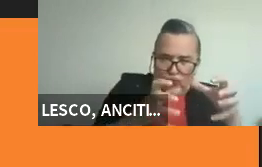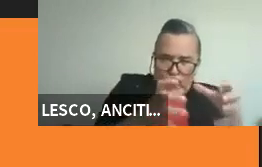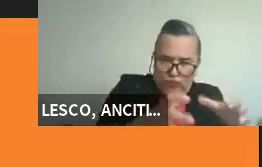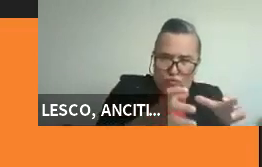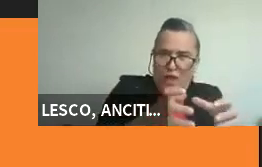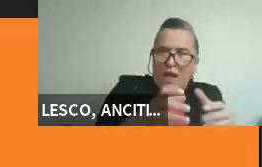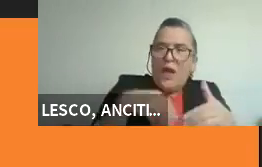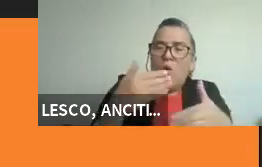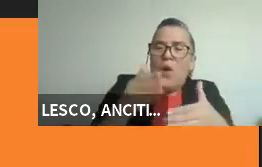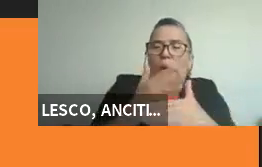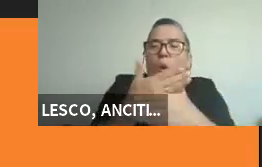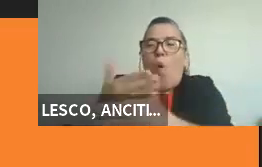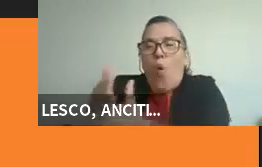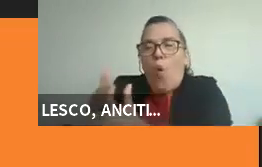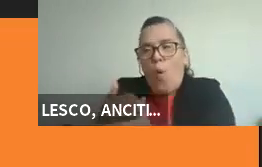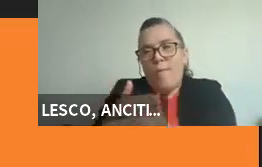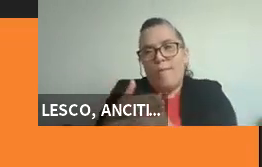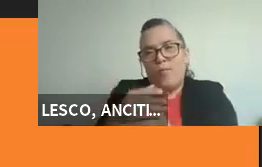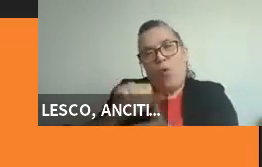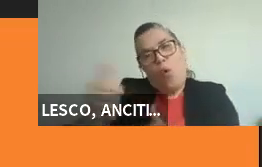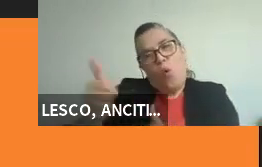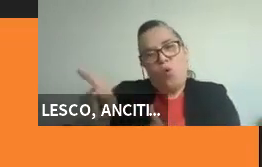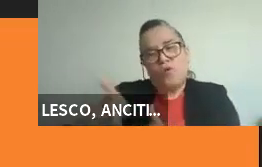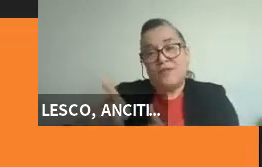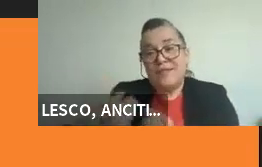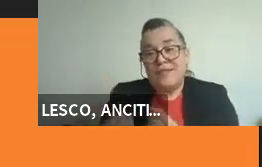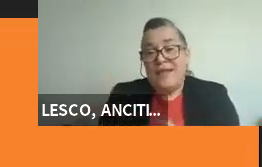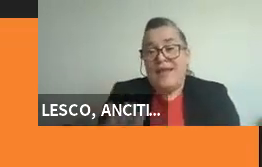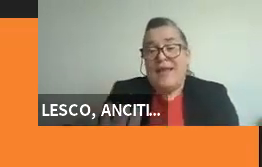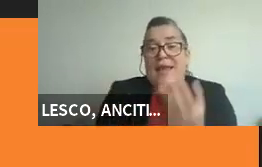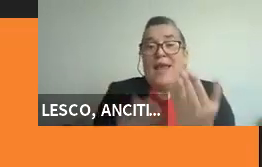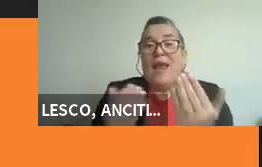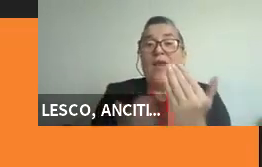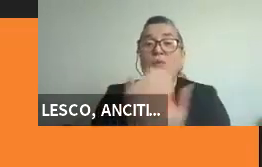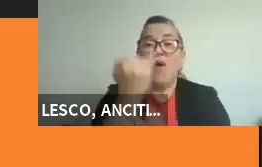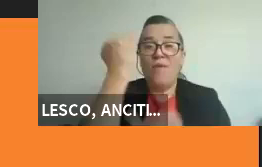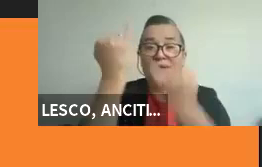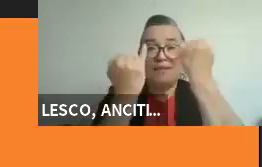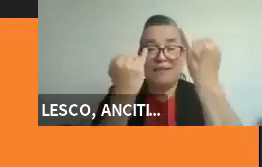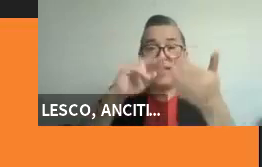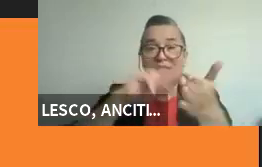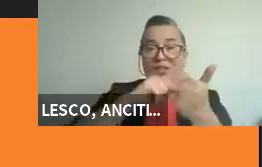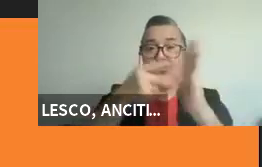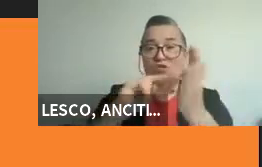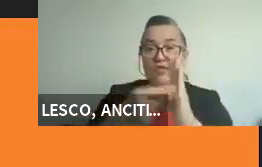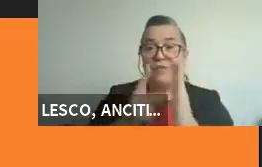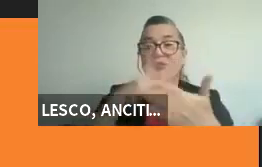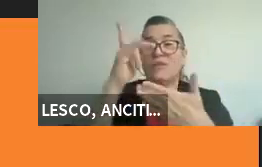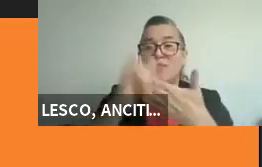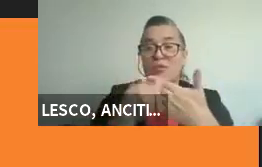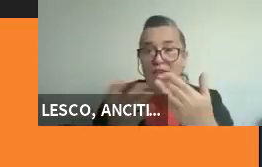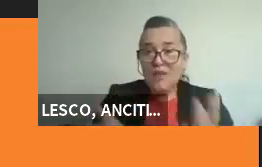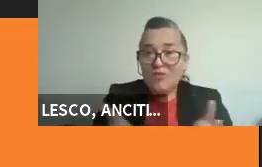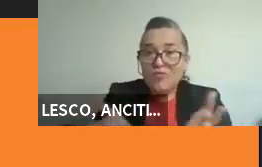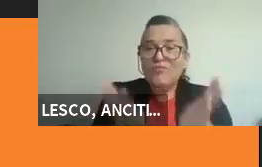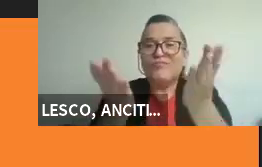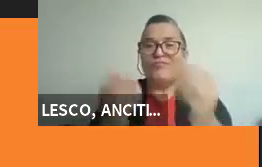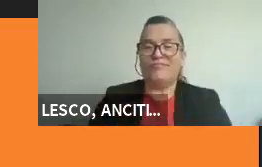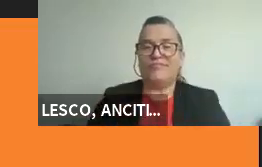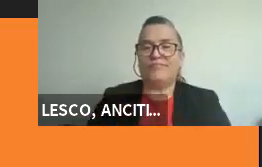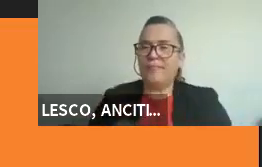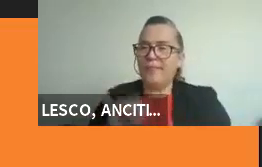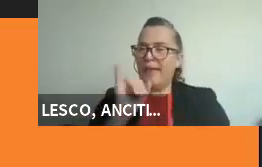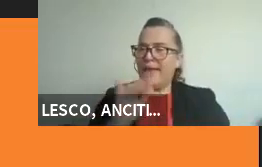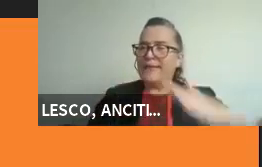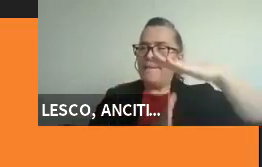para generar en suma nuevos conceptos nuevas ideas nuevos proyectos para lograr esta